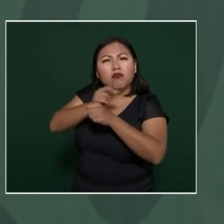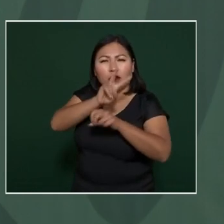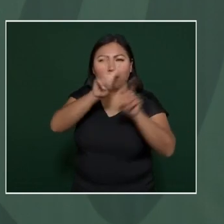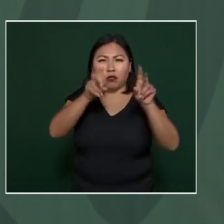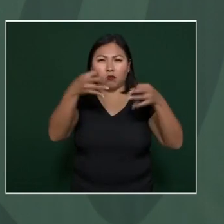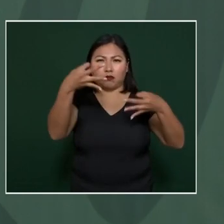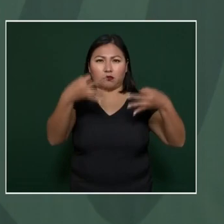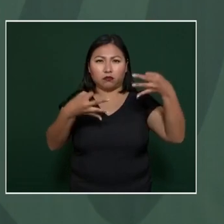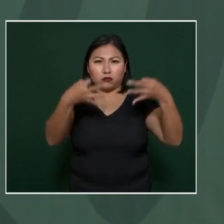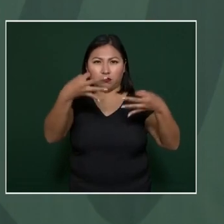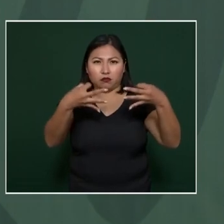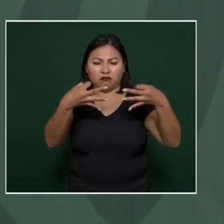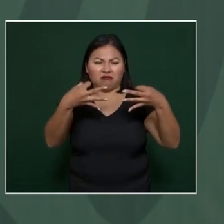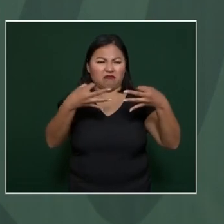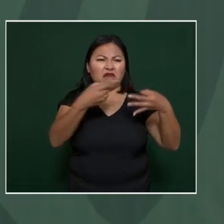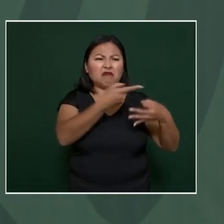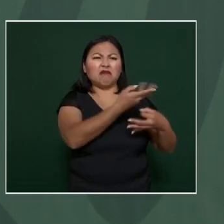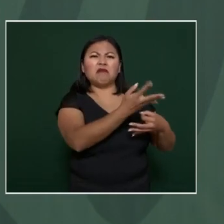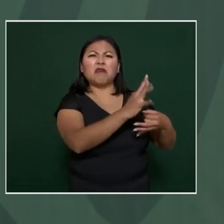del